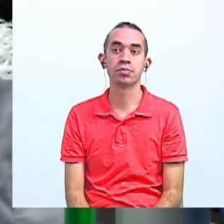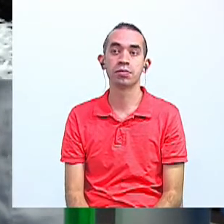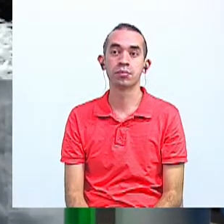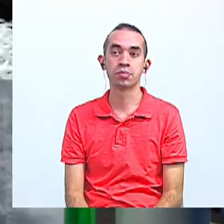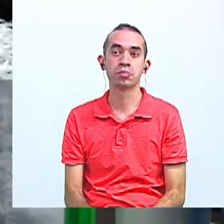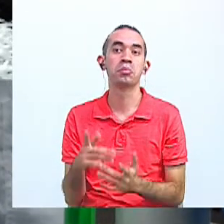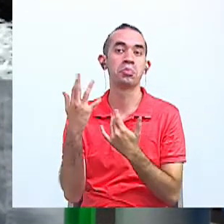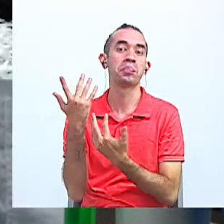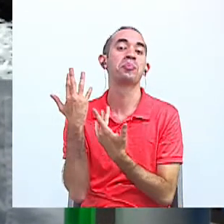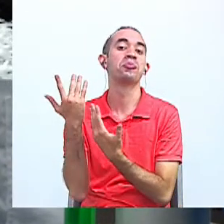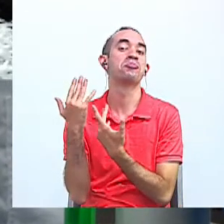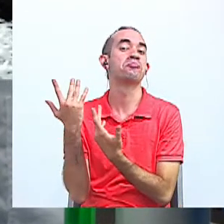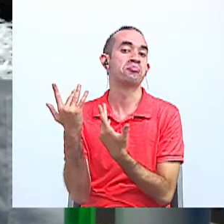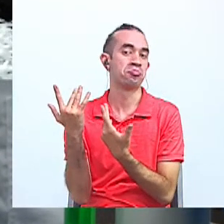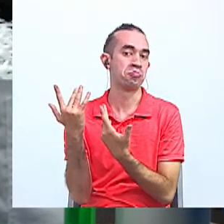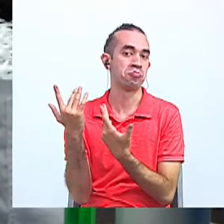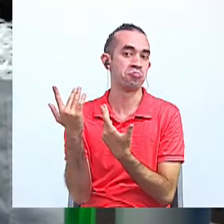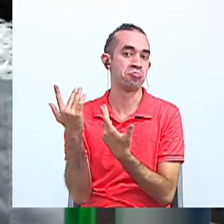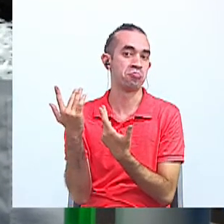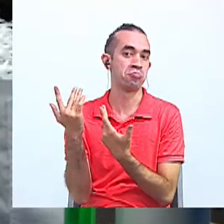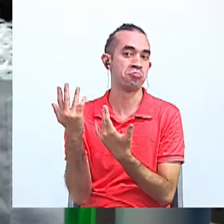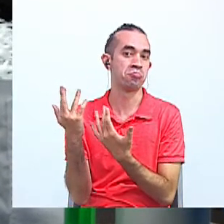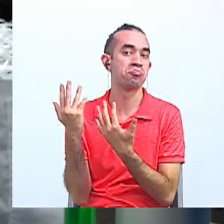Esperamos a que